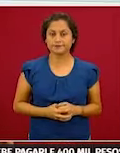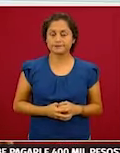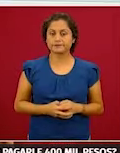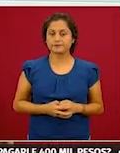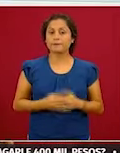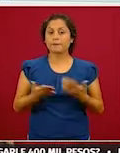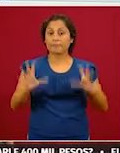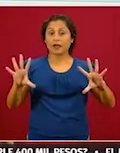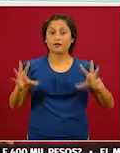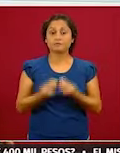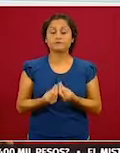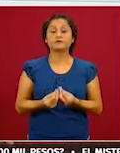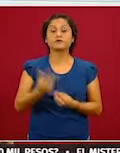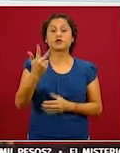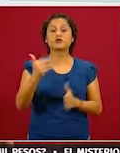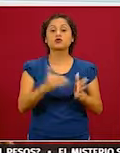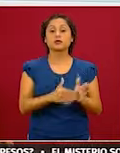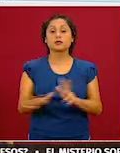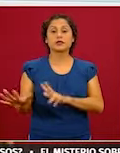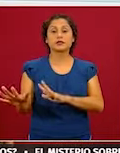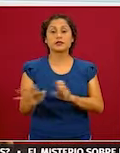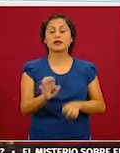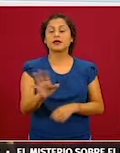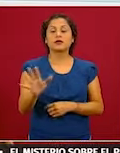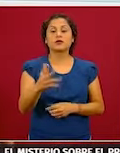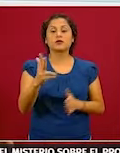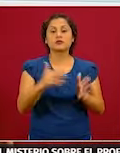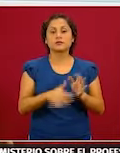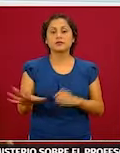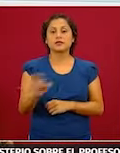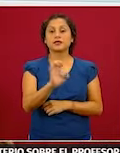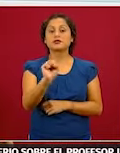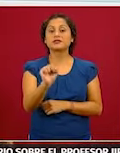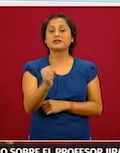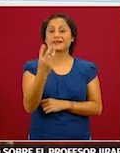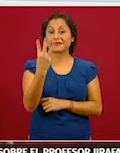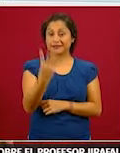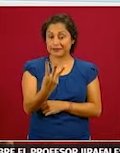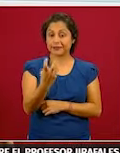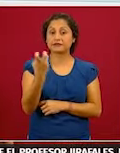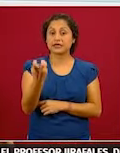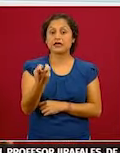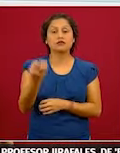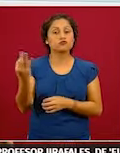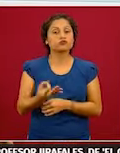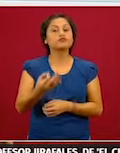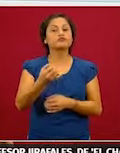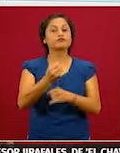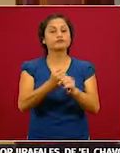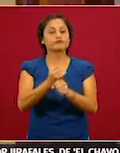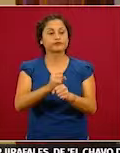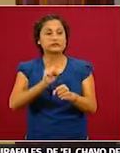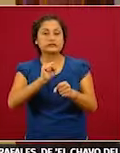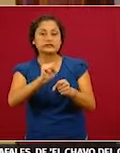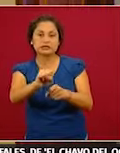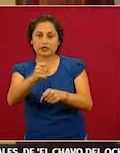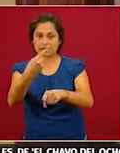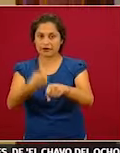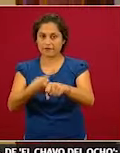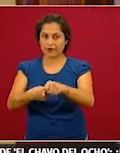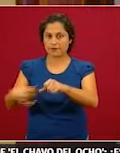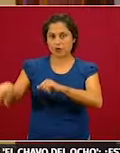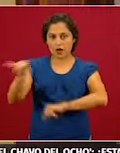entonces 8.563 los casos confirmados por laboratorio en este grupo poblacional, en este grupo de personas